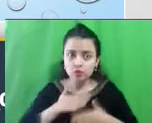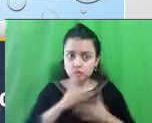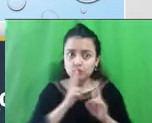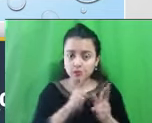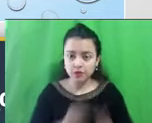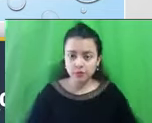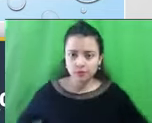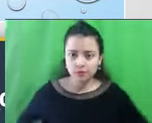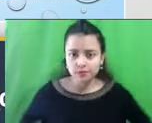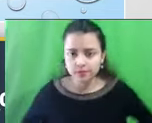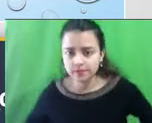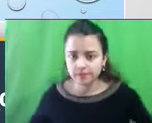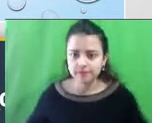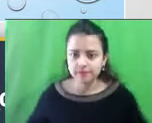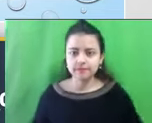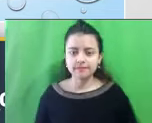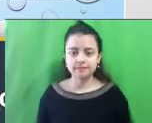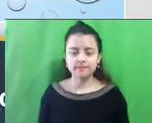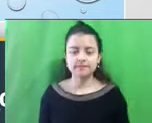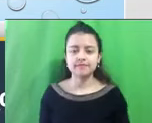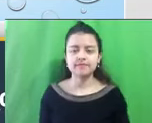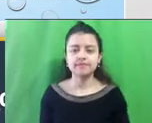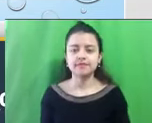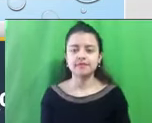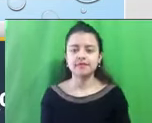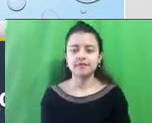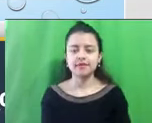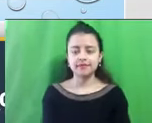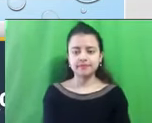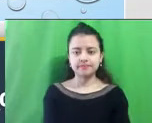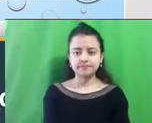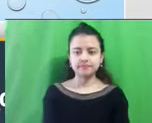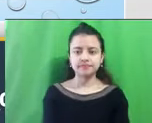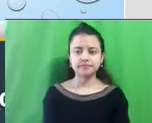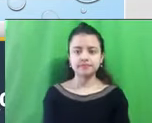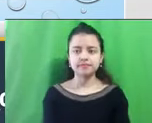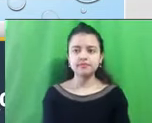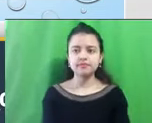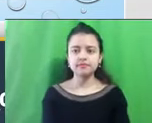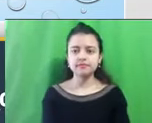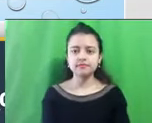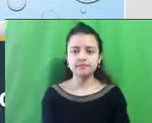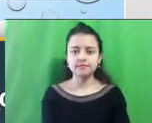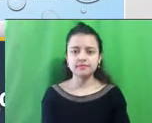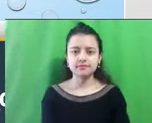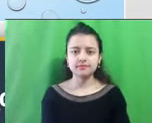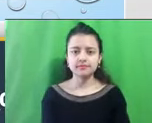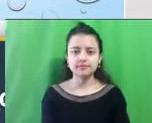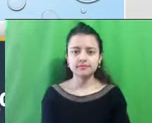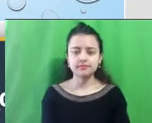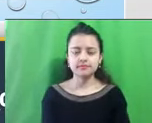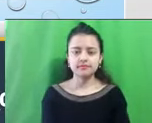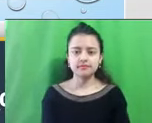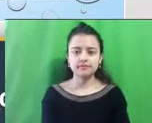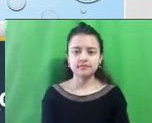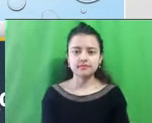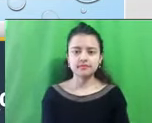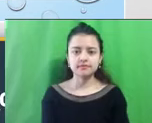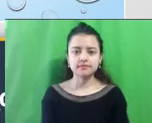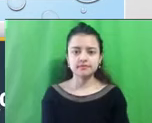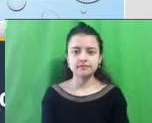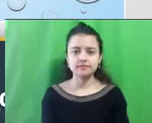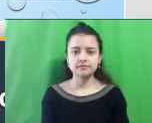van a contestar, y esa es la dinámica más adelante. Bueno, listo, pero seguimos. Dale. Listo. Y creo que esa pregunta, Camilo, se